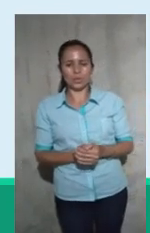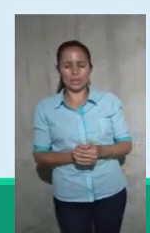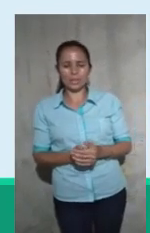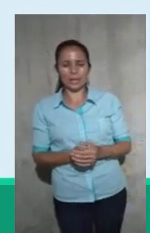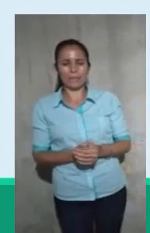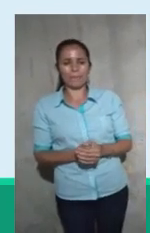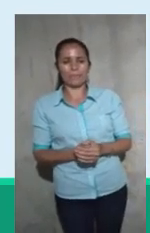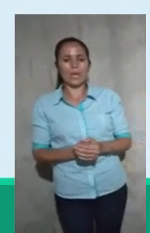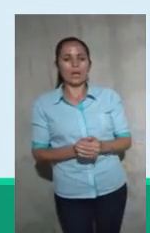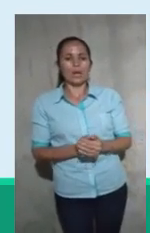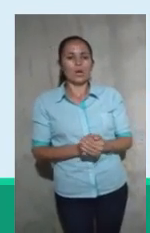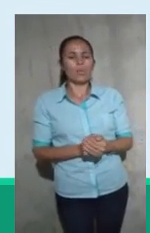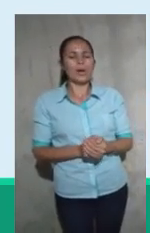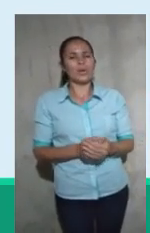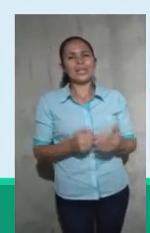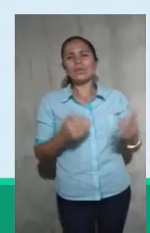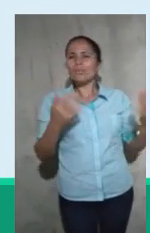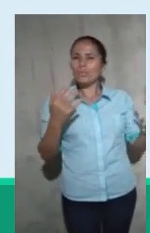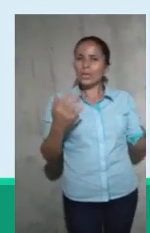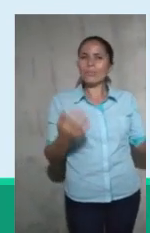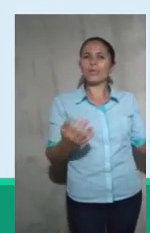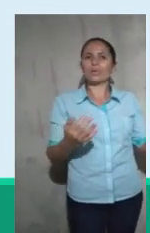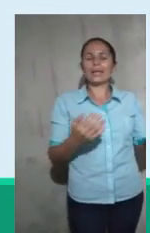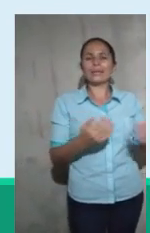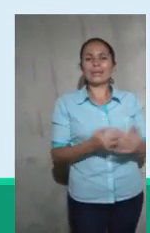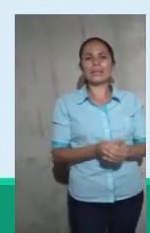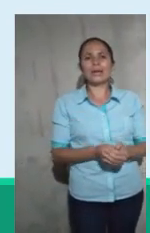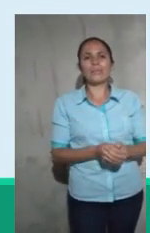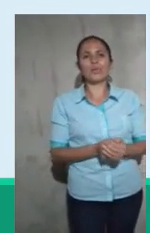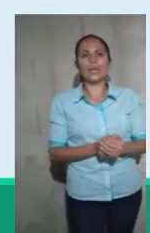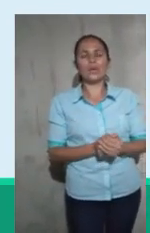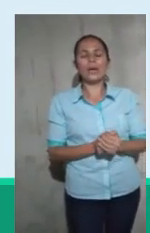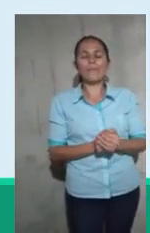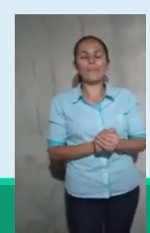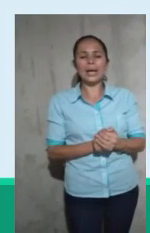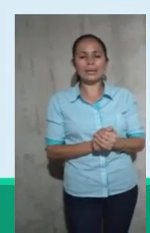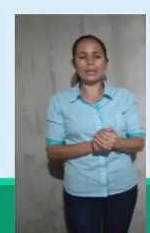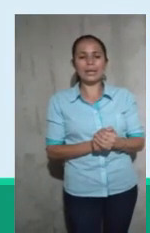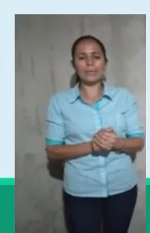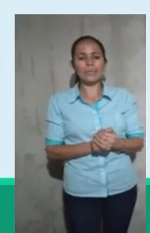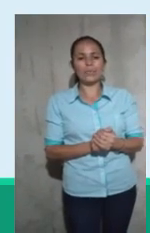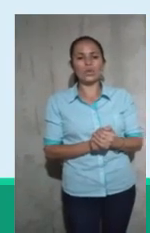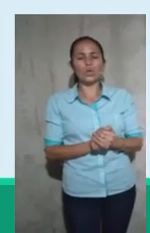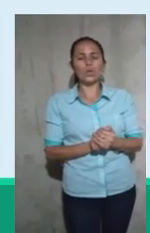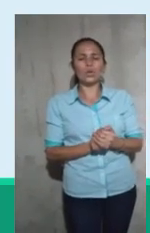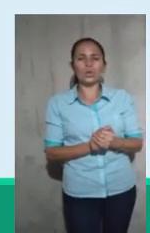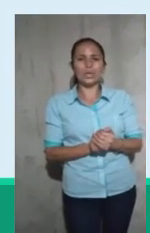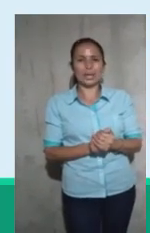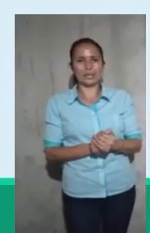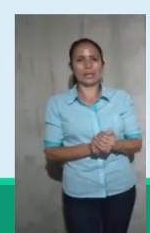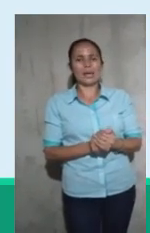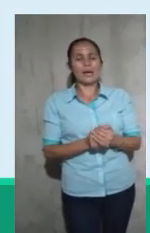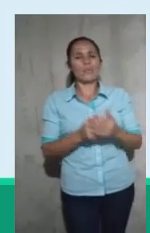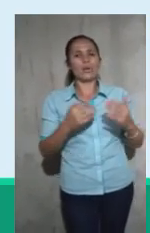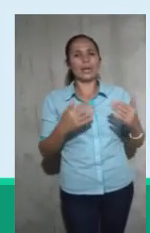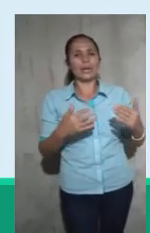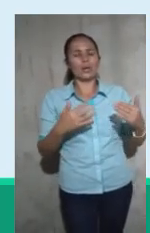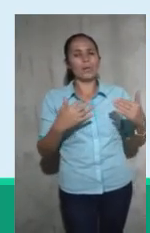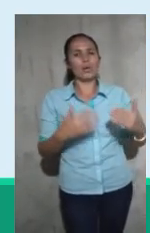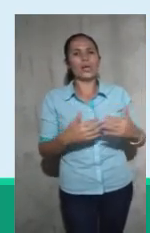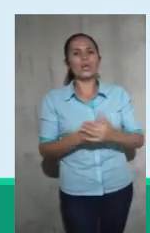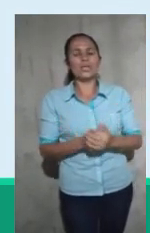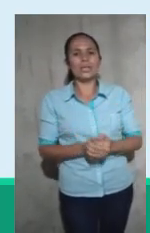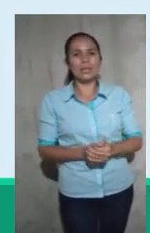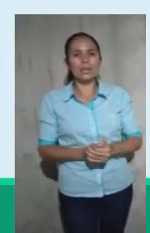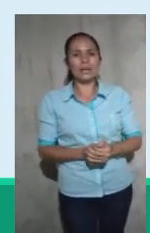la justicia. Los valores son muy importantes ponerlos en práctica todos los días, porque